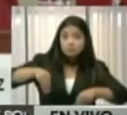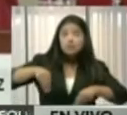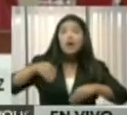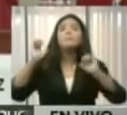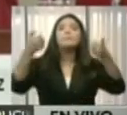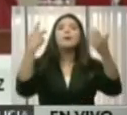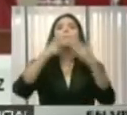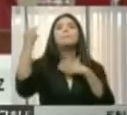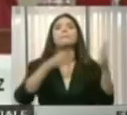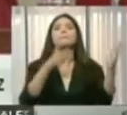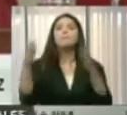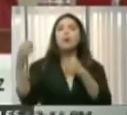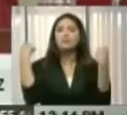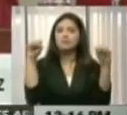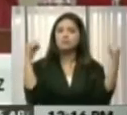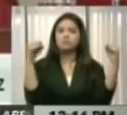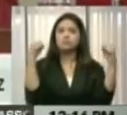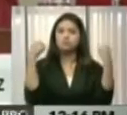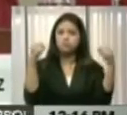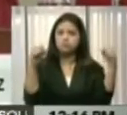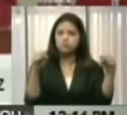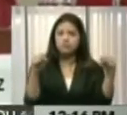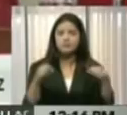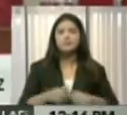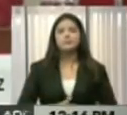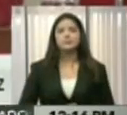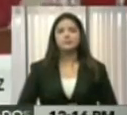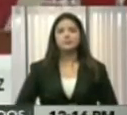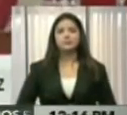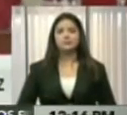plan general de ejecución de los acuerdos.